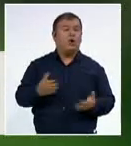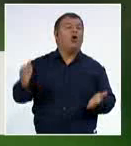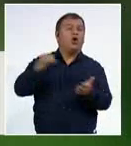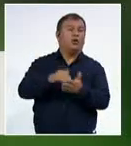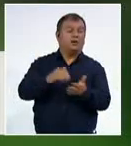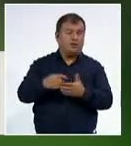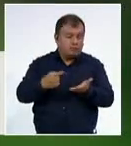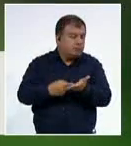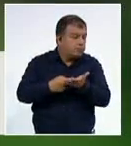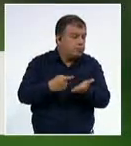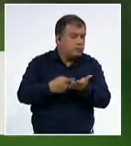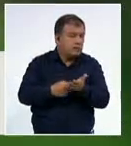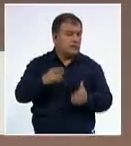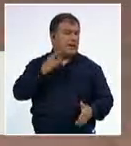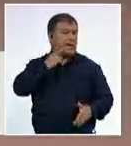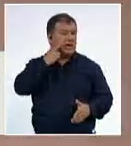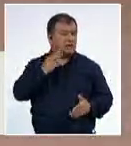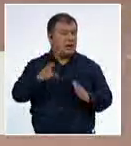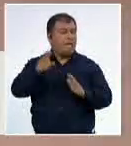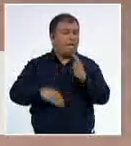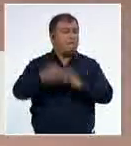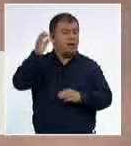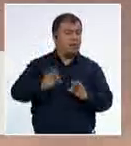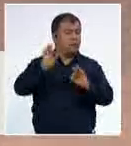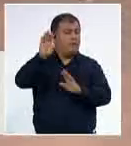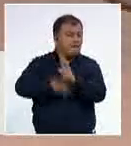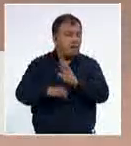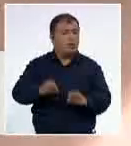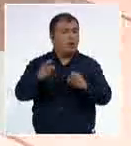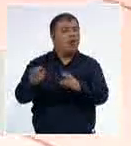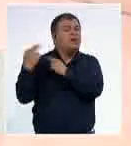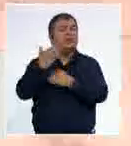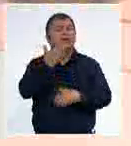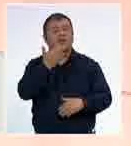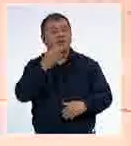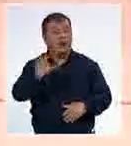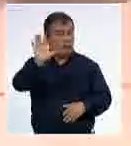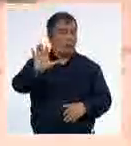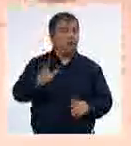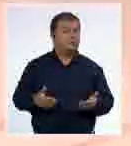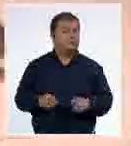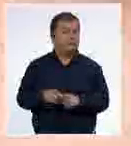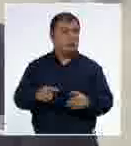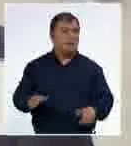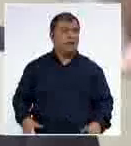en debate si hay razas más o menos peligrosas y el grado de responsabilidad del dueño de un perro